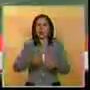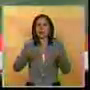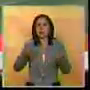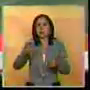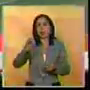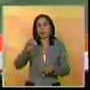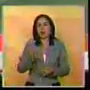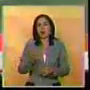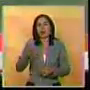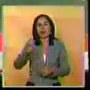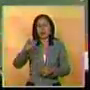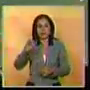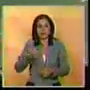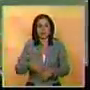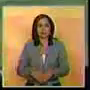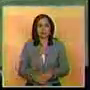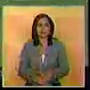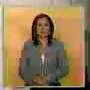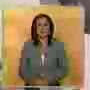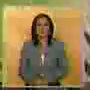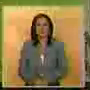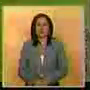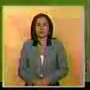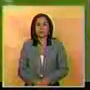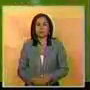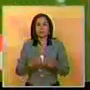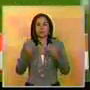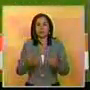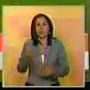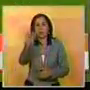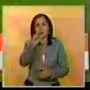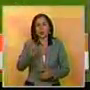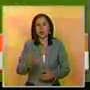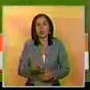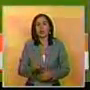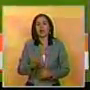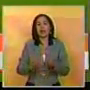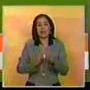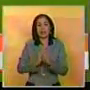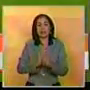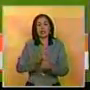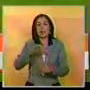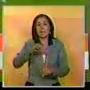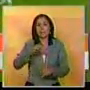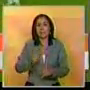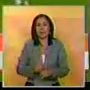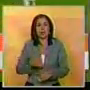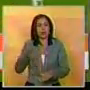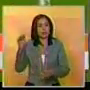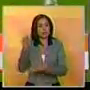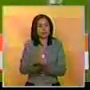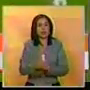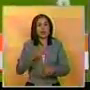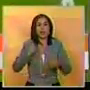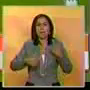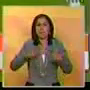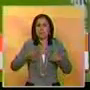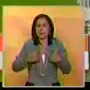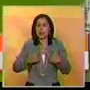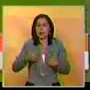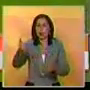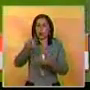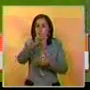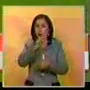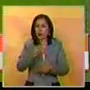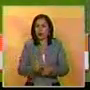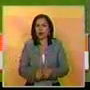Bilbao ante el Racing. Y ahora nos vamos a Italia, donde el Inter de Milán continúa imparable este miércoles, avanzó a las semifinales de la Copa